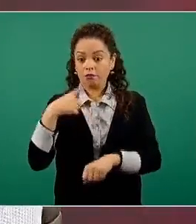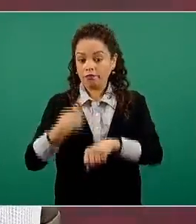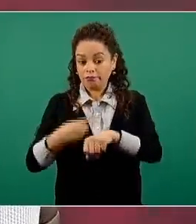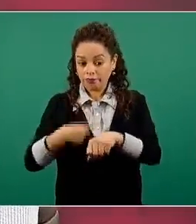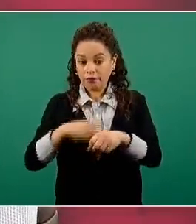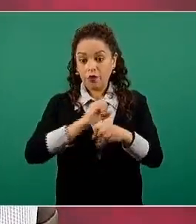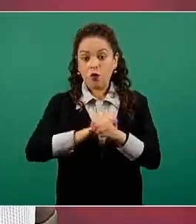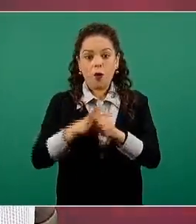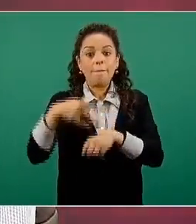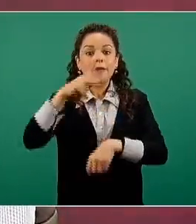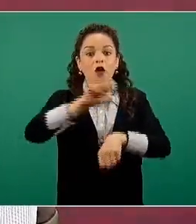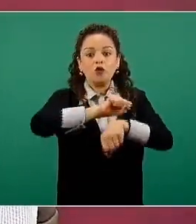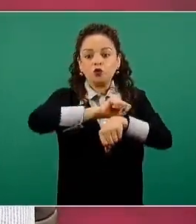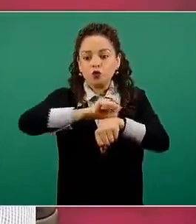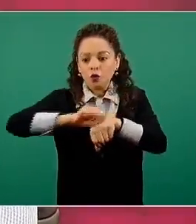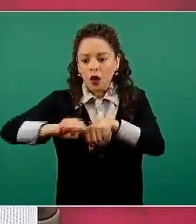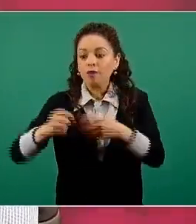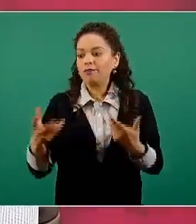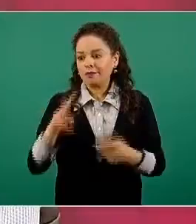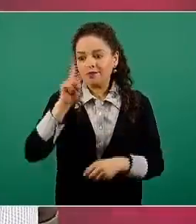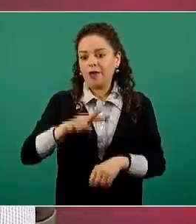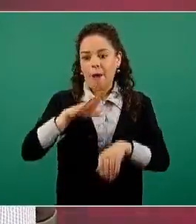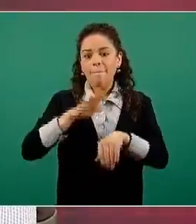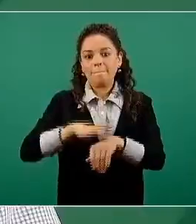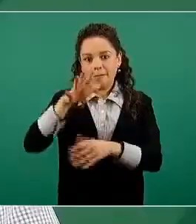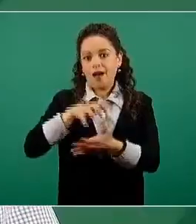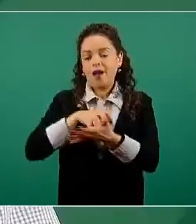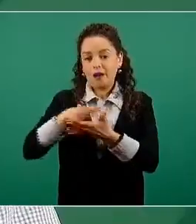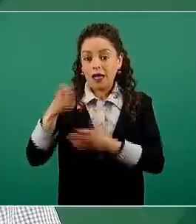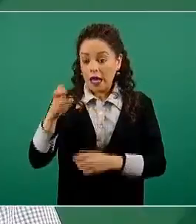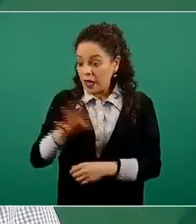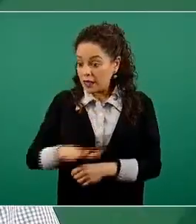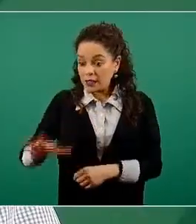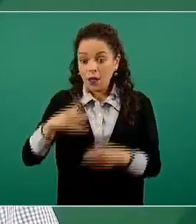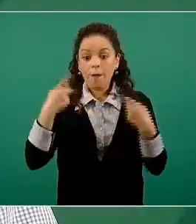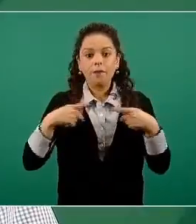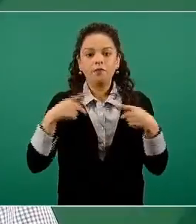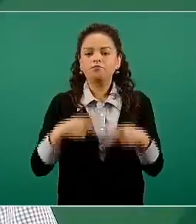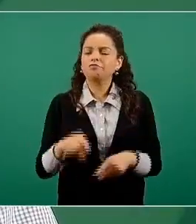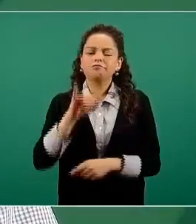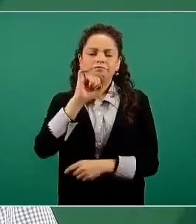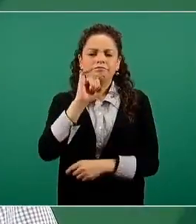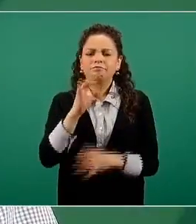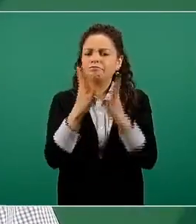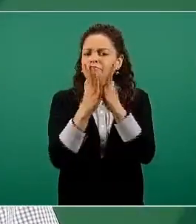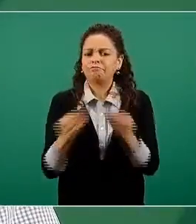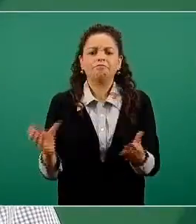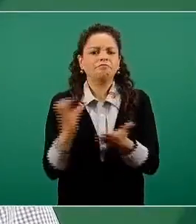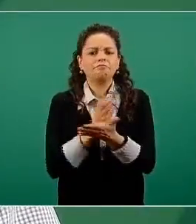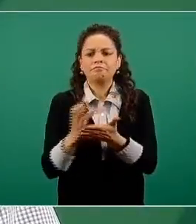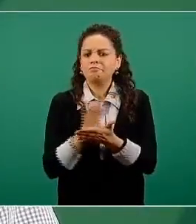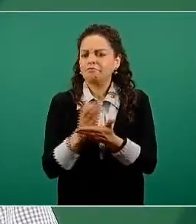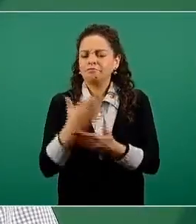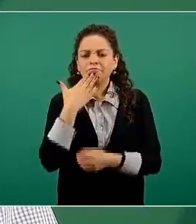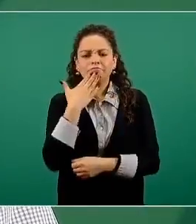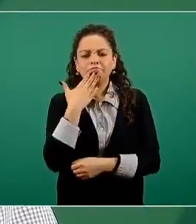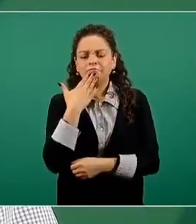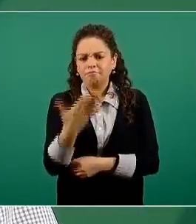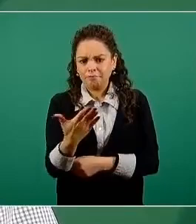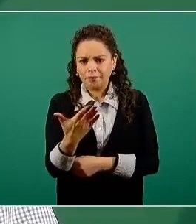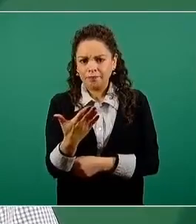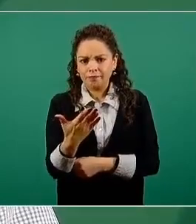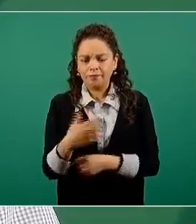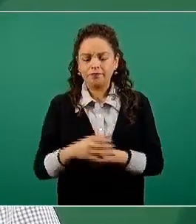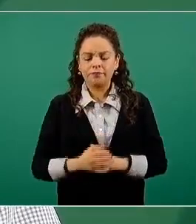estamos hablando que es la gran mayoría, estas personas van a terminar recuperando su salud, van a terminar resolviendo